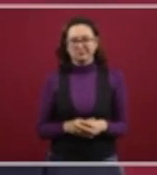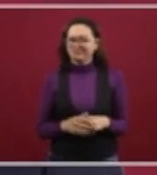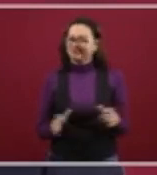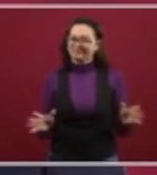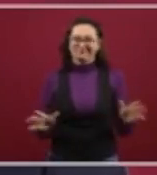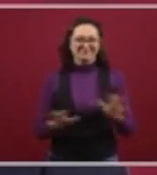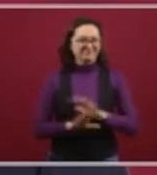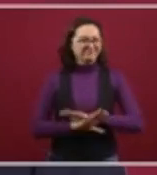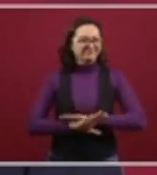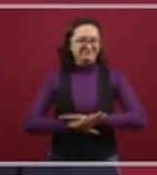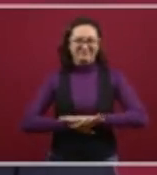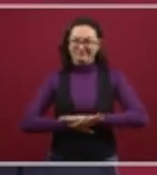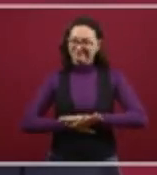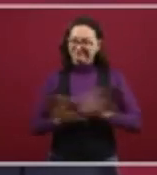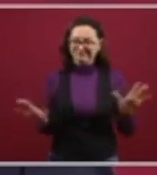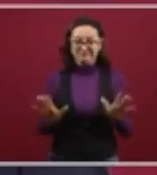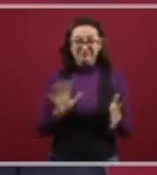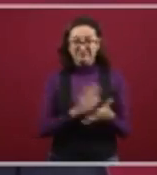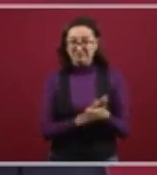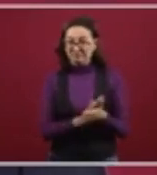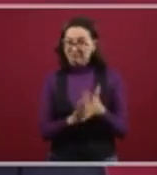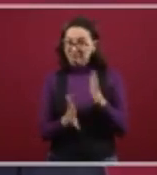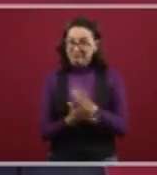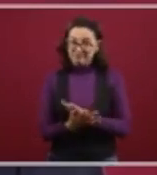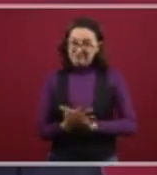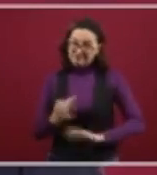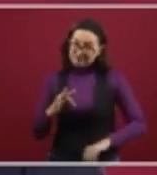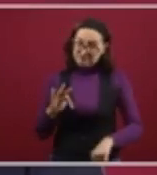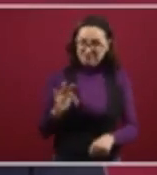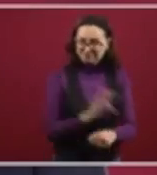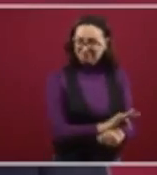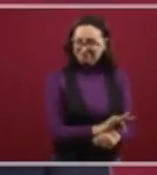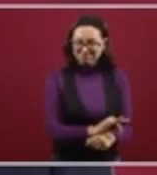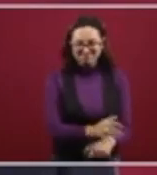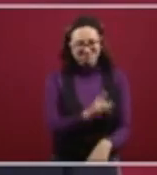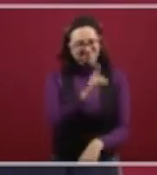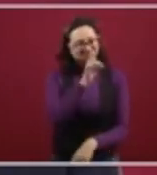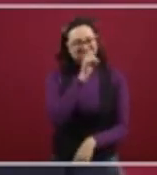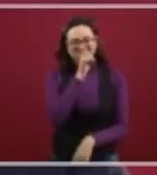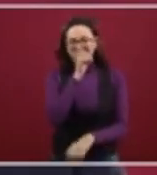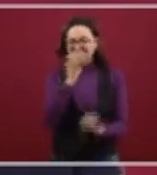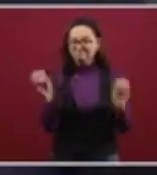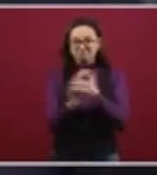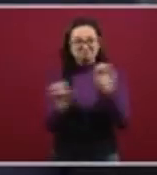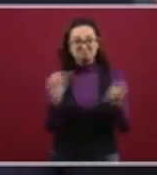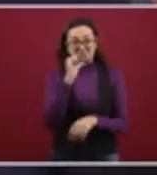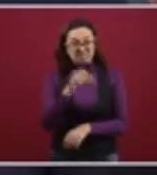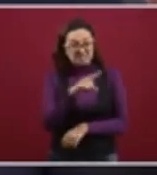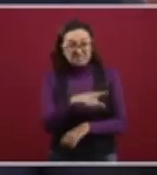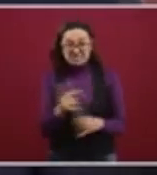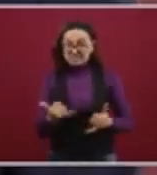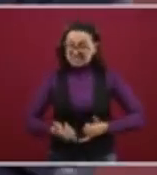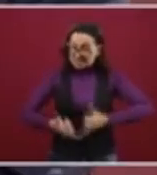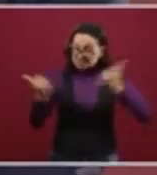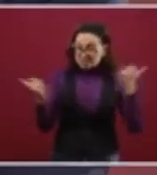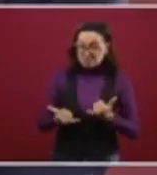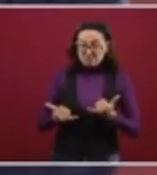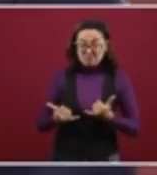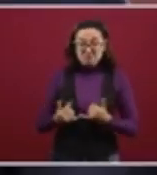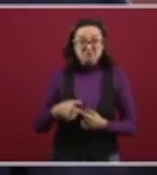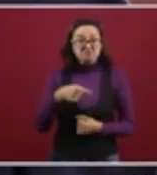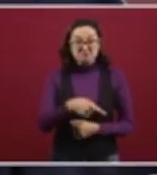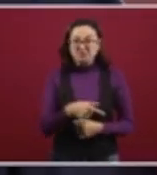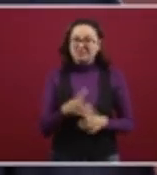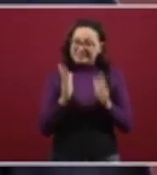No podemos tapar nada. El que no entienda de que ya